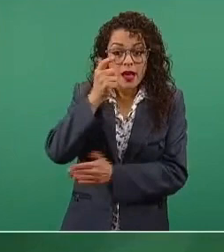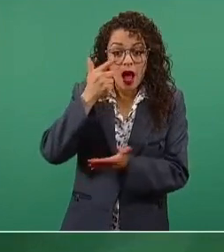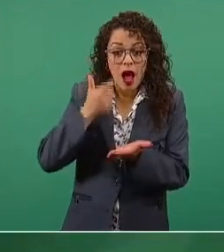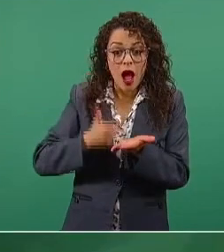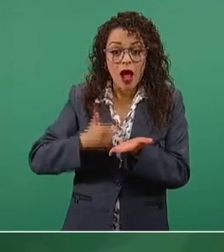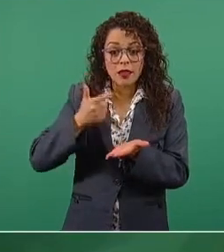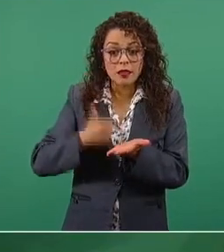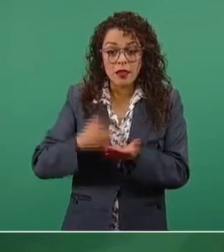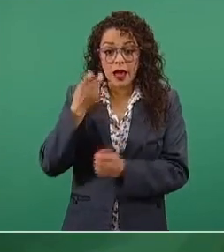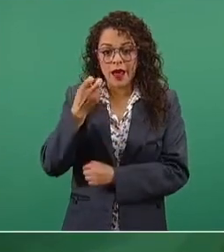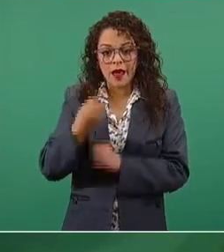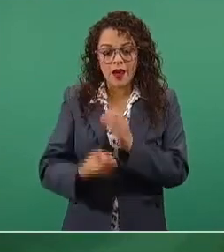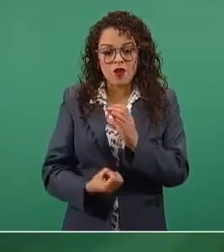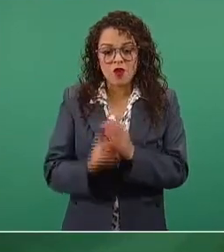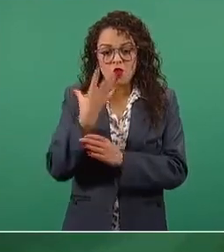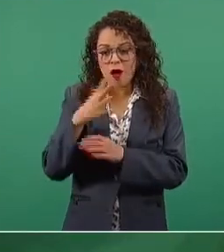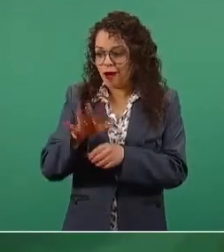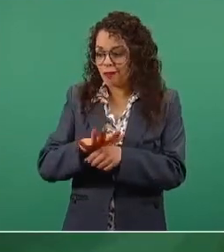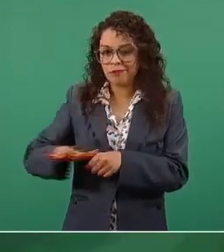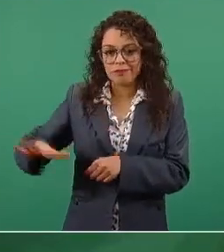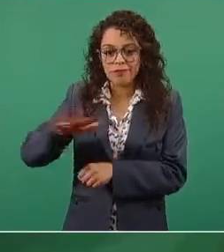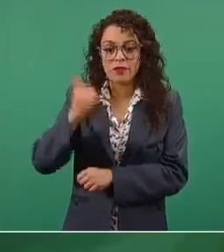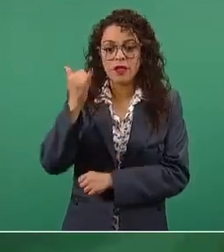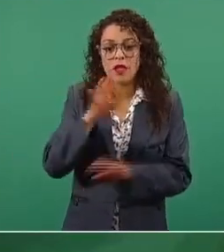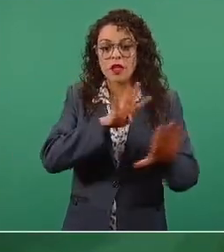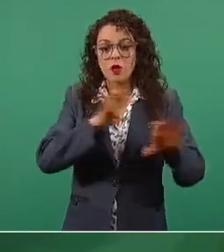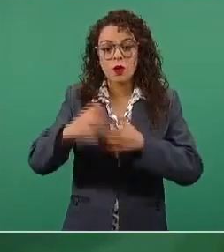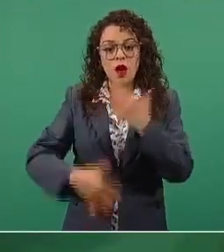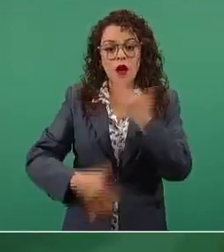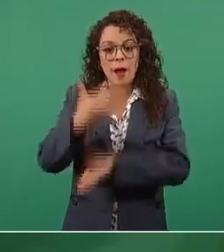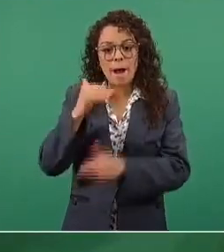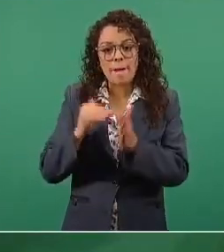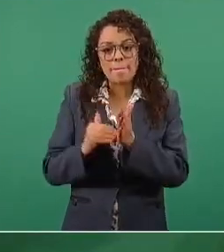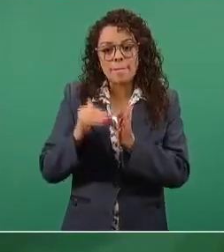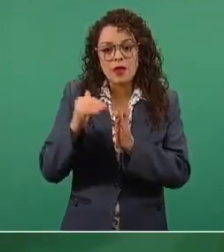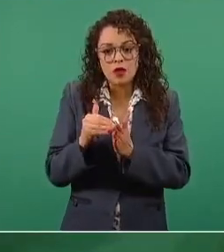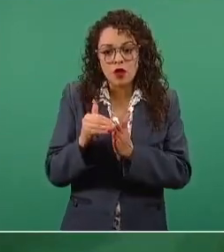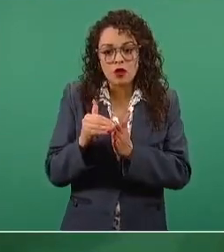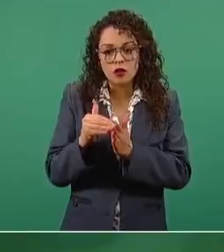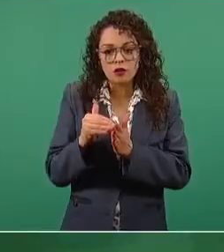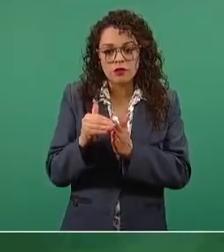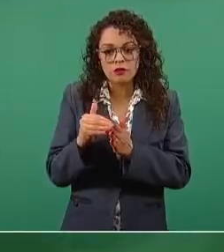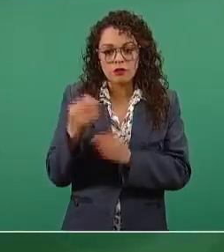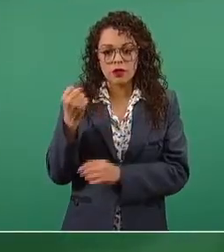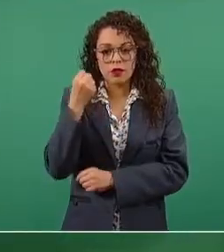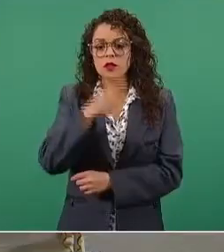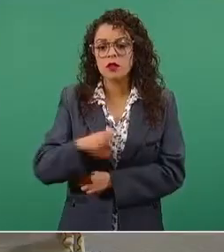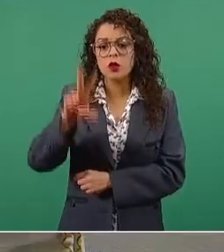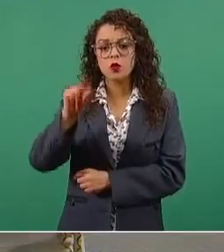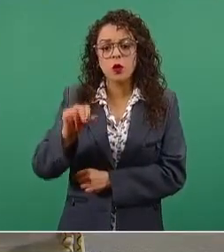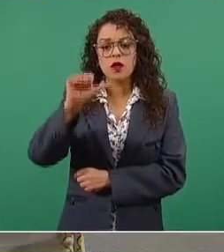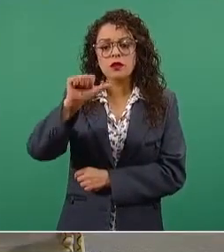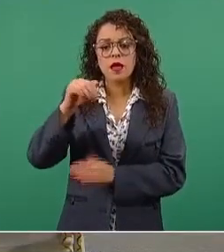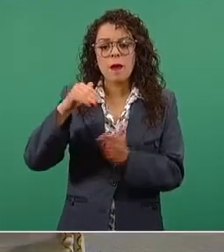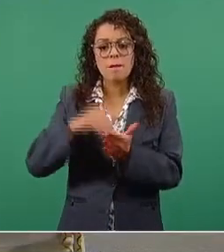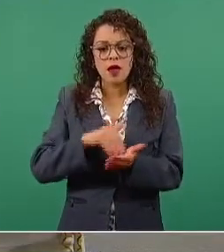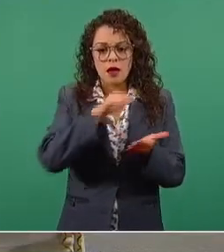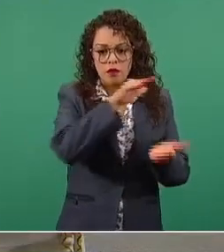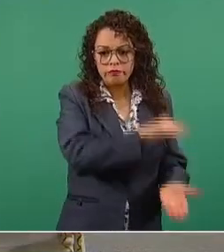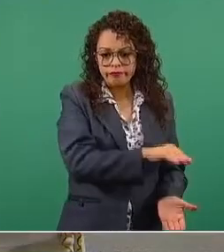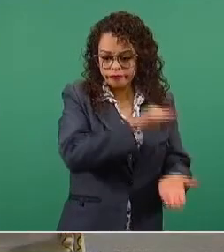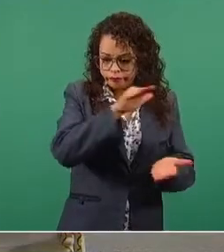campos nuevos y 415 millones de pies cúbicos de gas diarios de producción. Esta es la